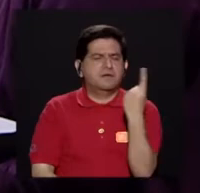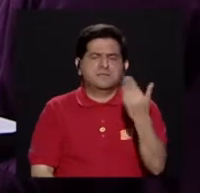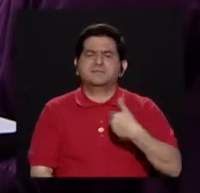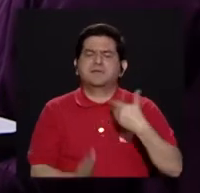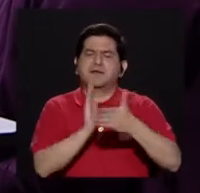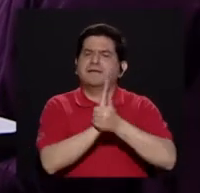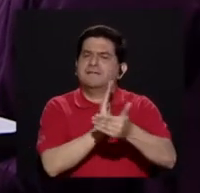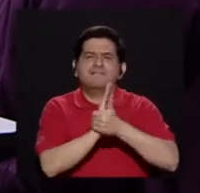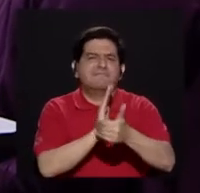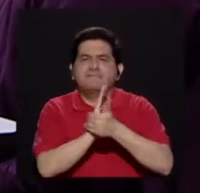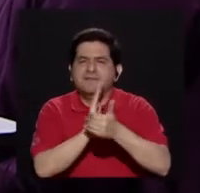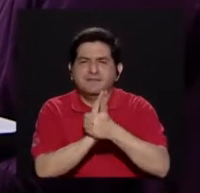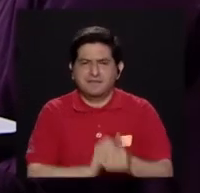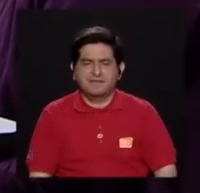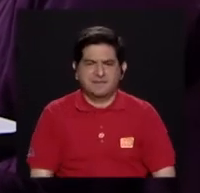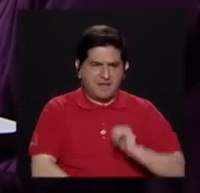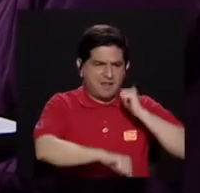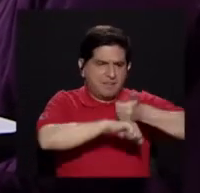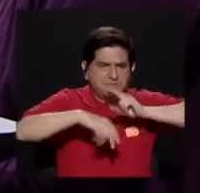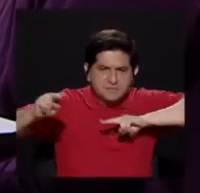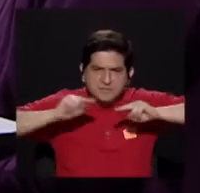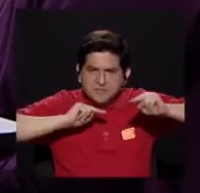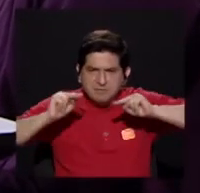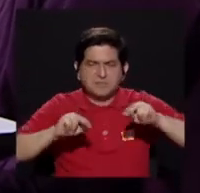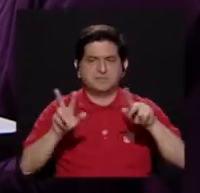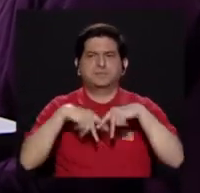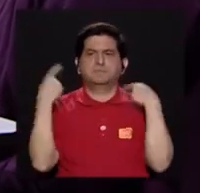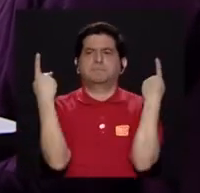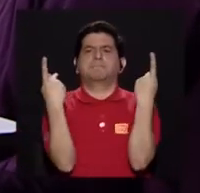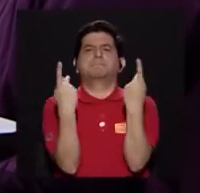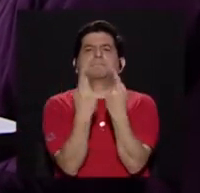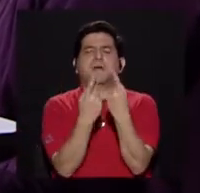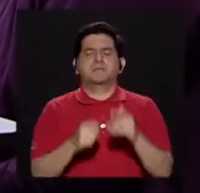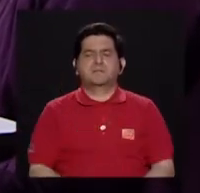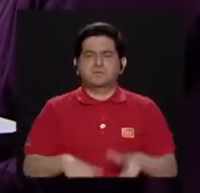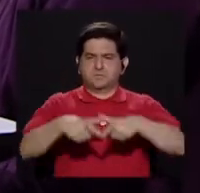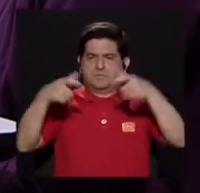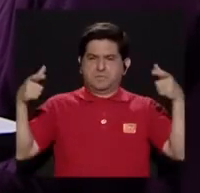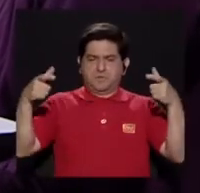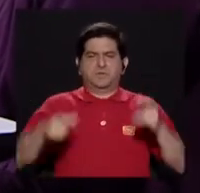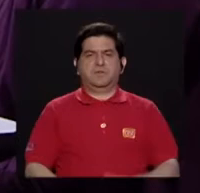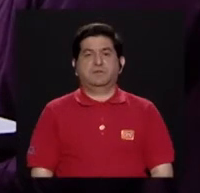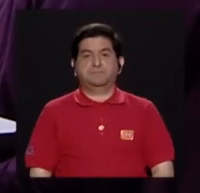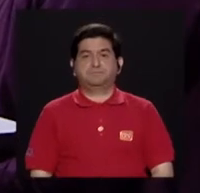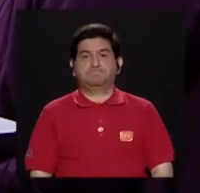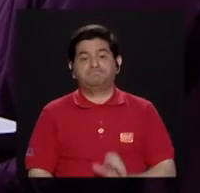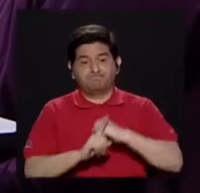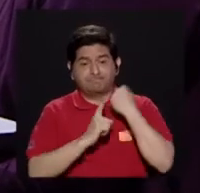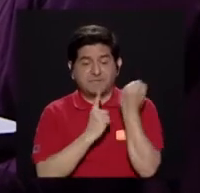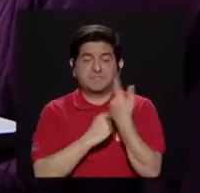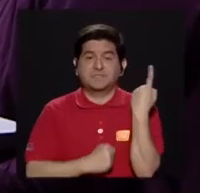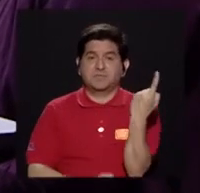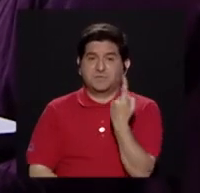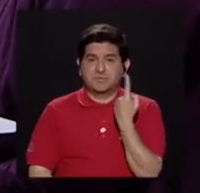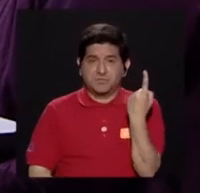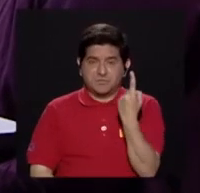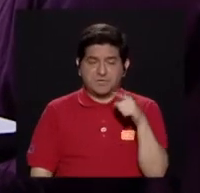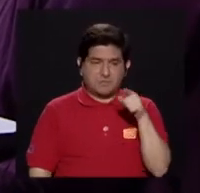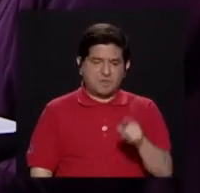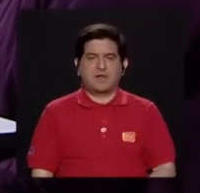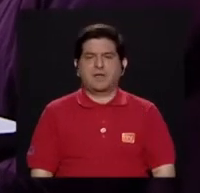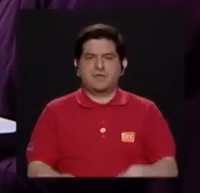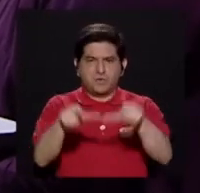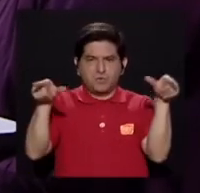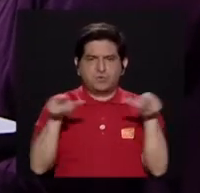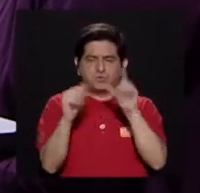la capacidad de establecer negociaciones con los partidos mayoritarios de tal forma que siempre terminan en los puestos de